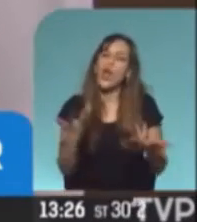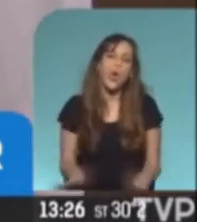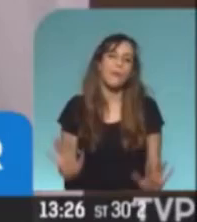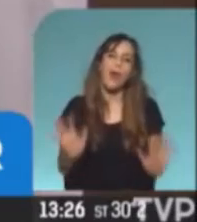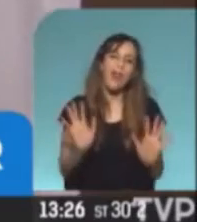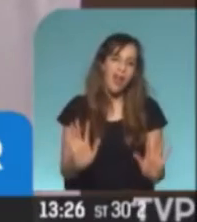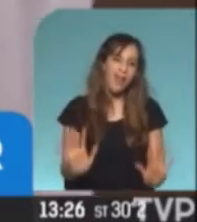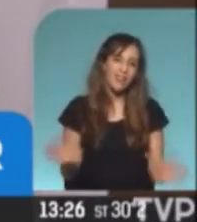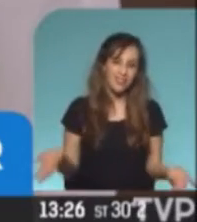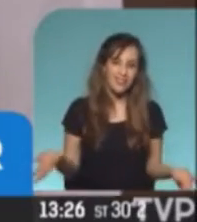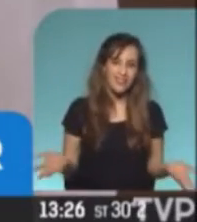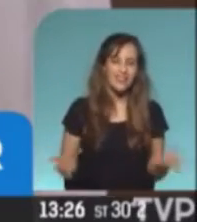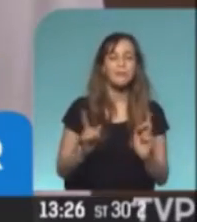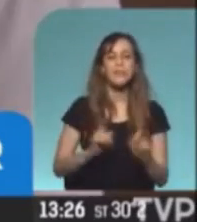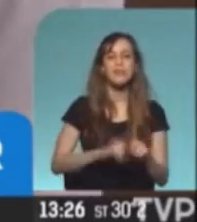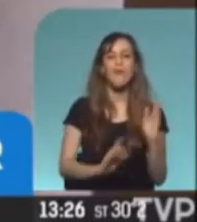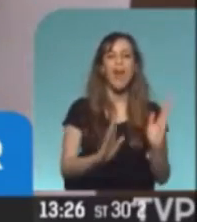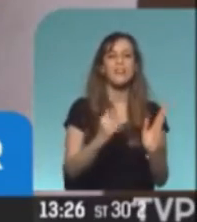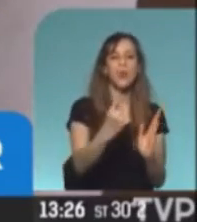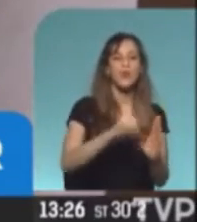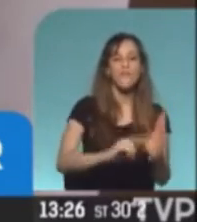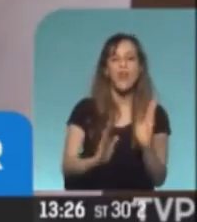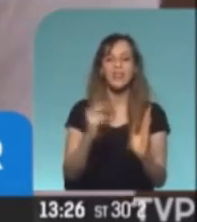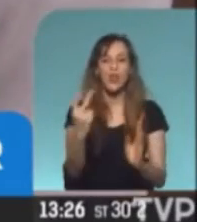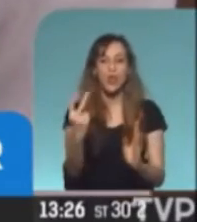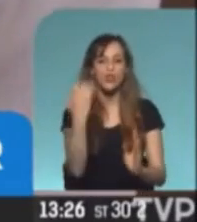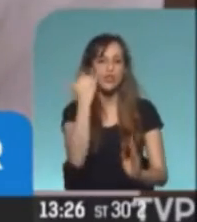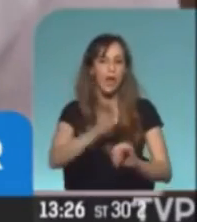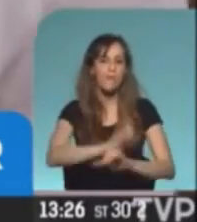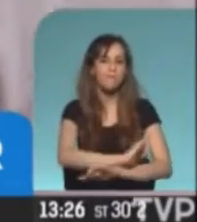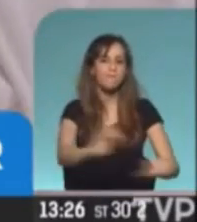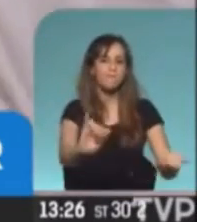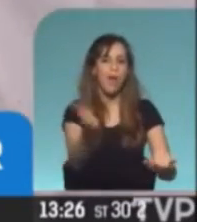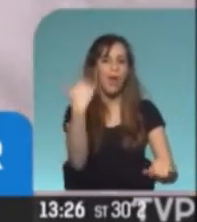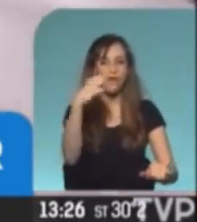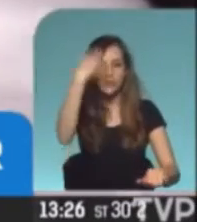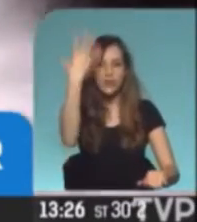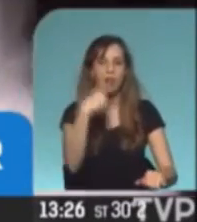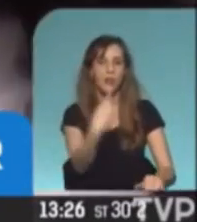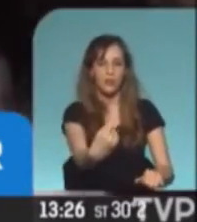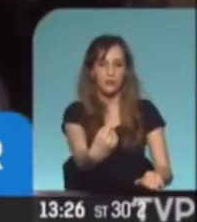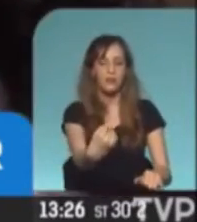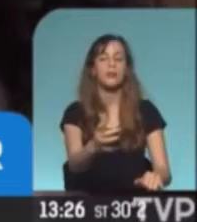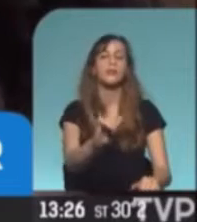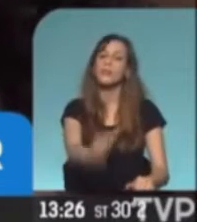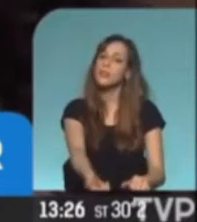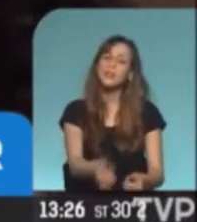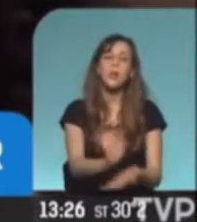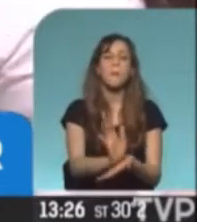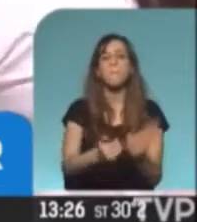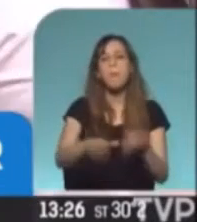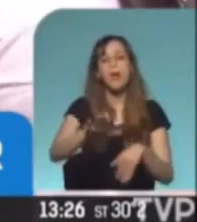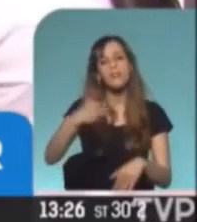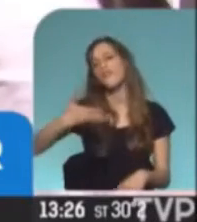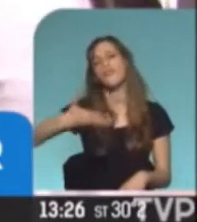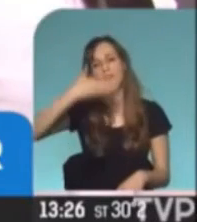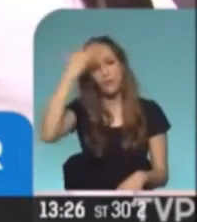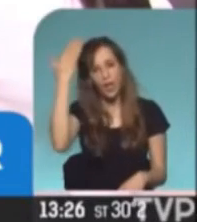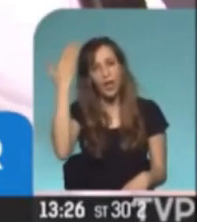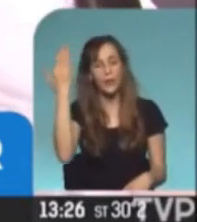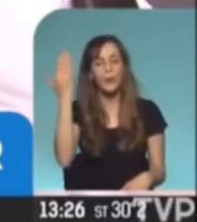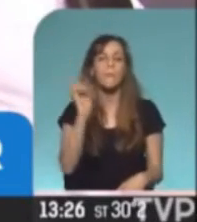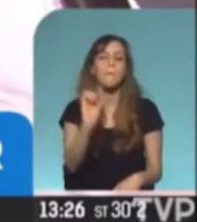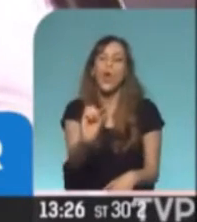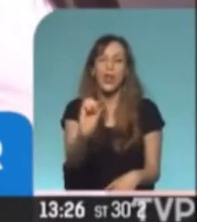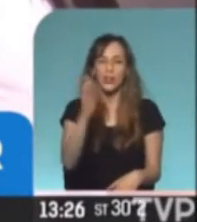en la fase 1 y 2 de la Sputnik y en el reporte preliminar de la fase 3, que son básicamente fiebre baja,